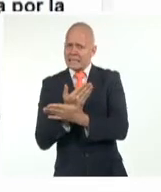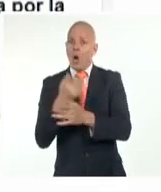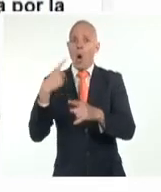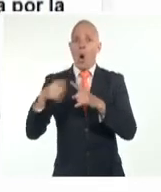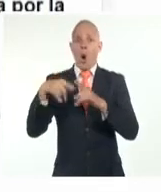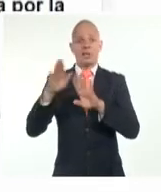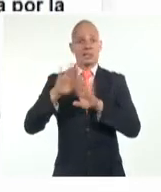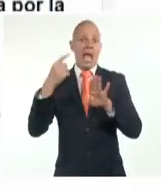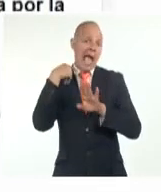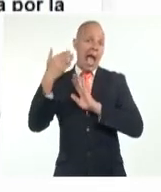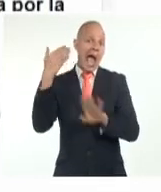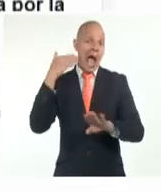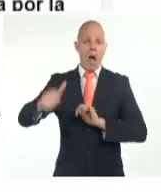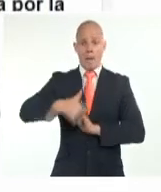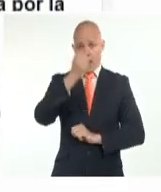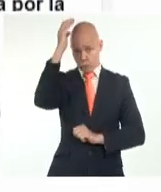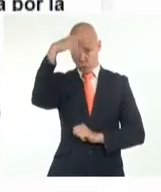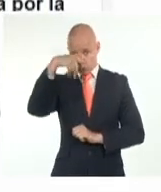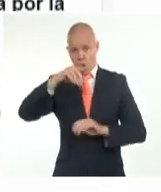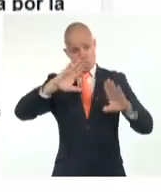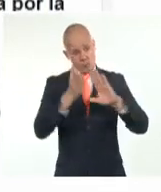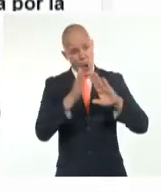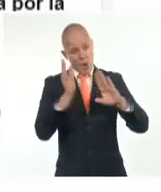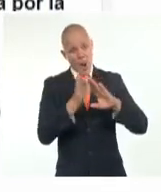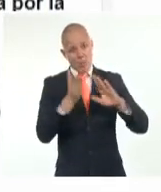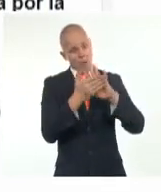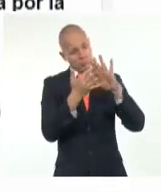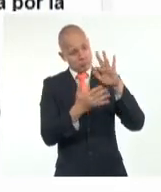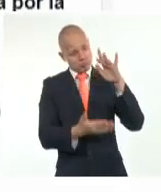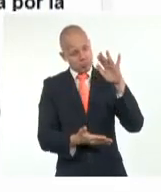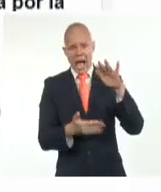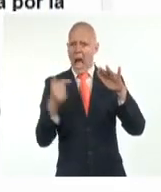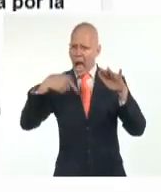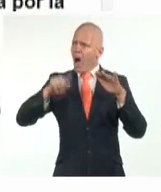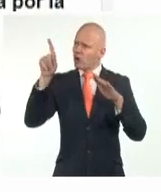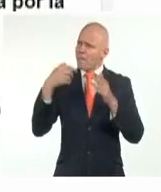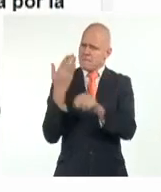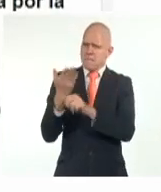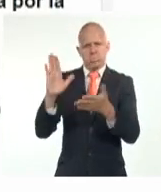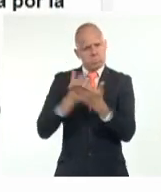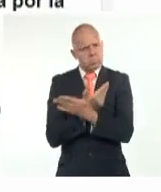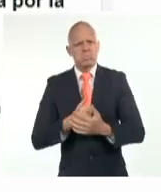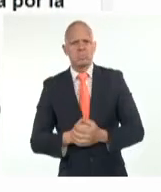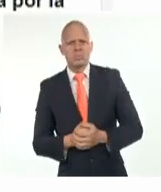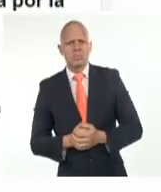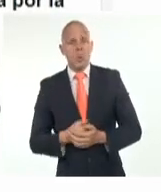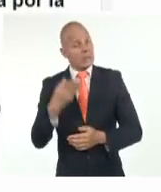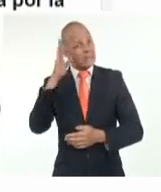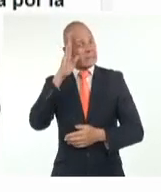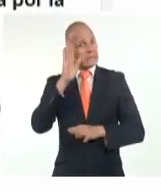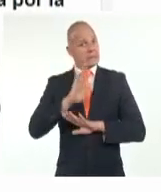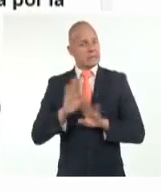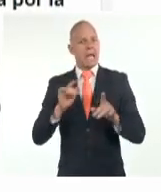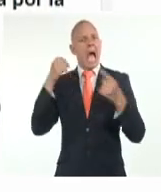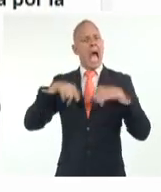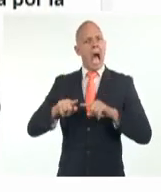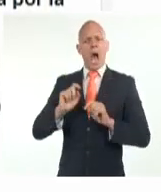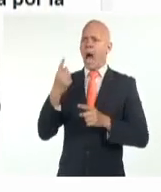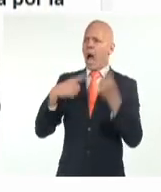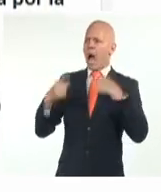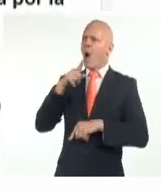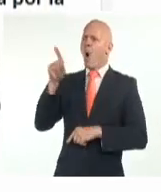vigentes? Resulta vergonzoso que un grupo de eurodiputados haya promovido la inclusión de este tema como parte de la